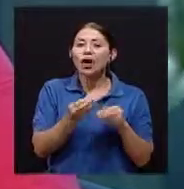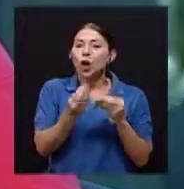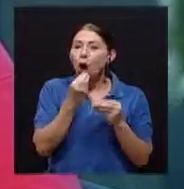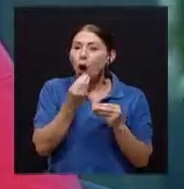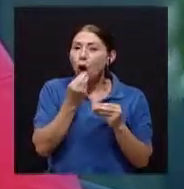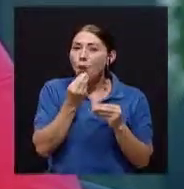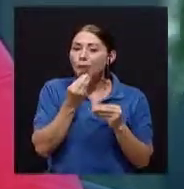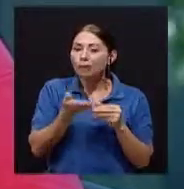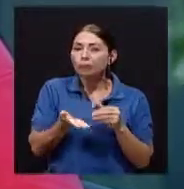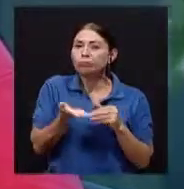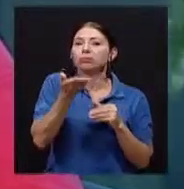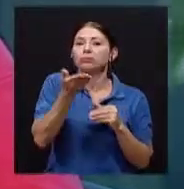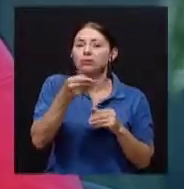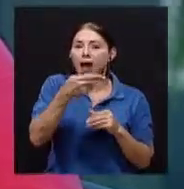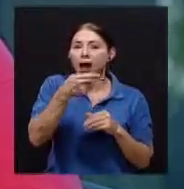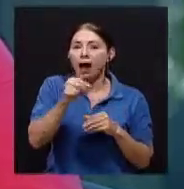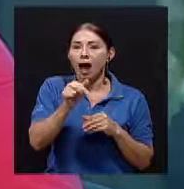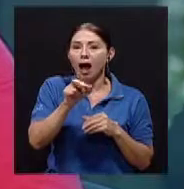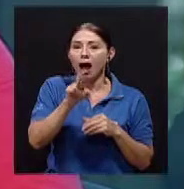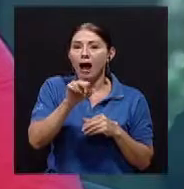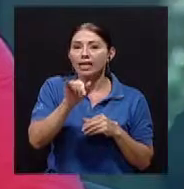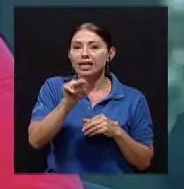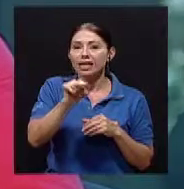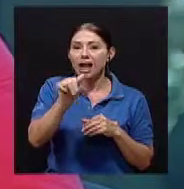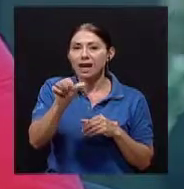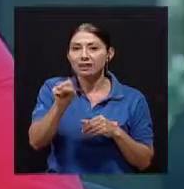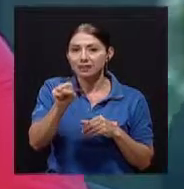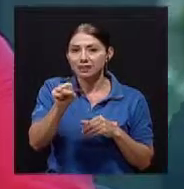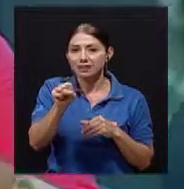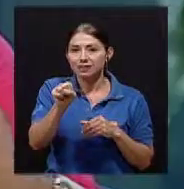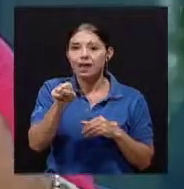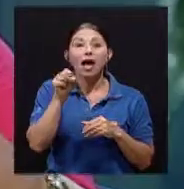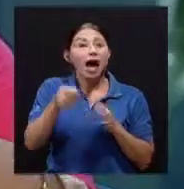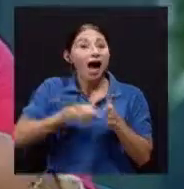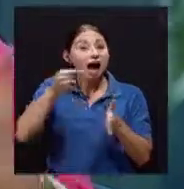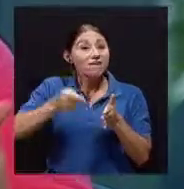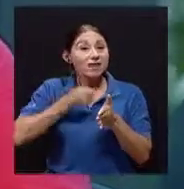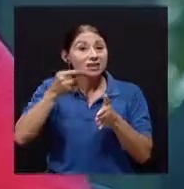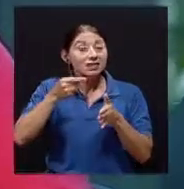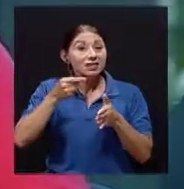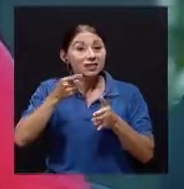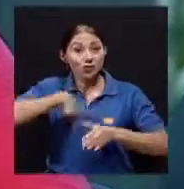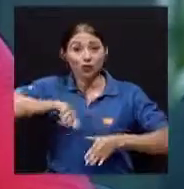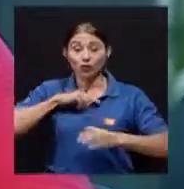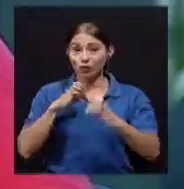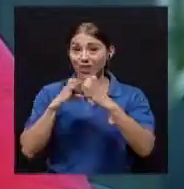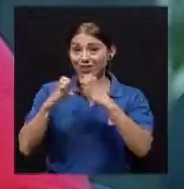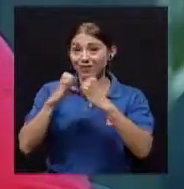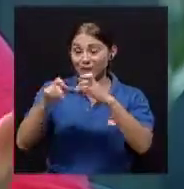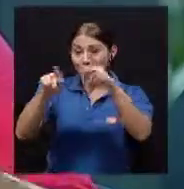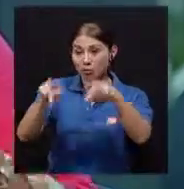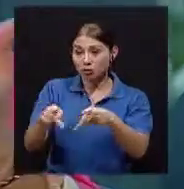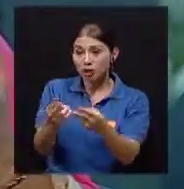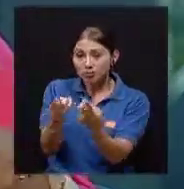harinas, ¿verdad? Porque entonces que es a veces... inclusive las personas cuando las entrevistamos